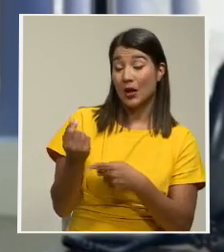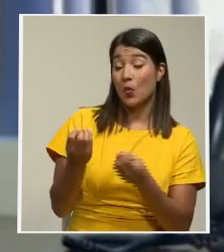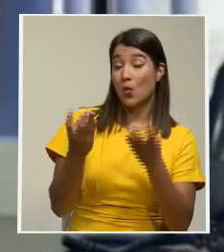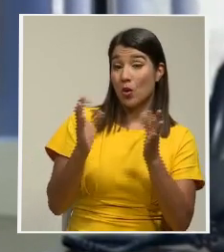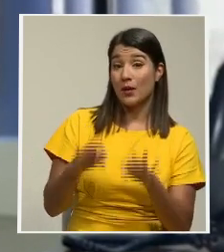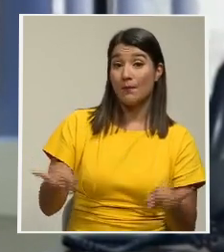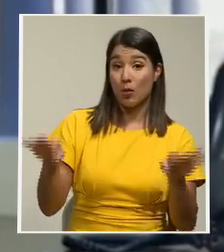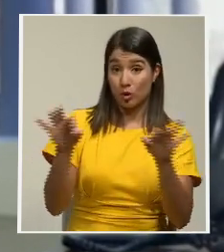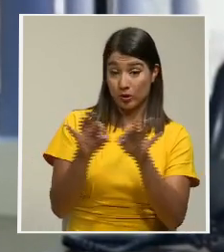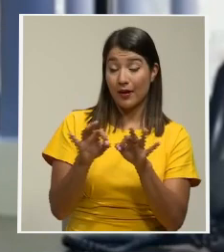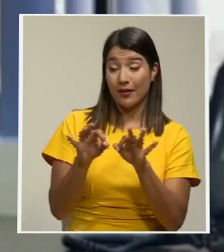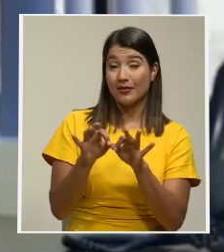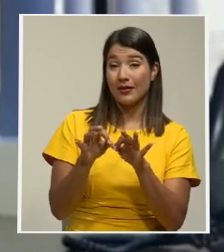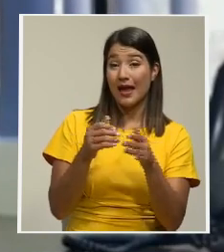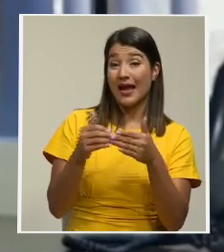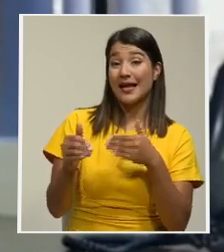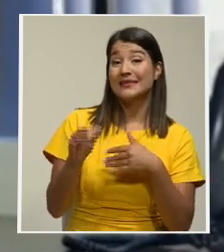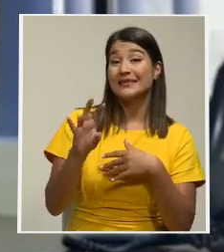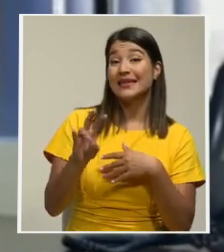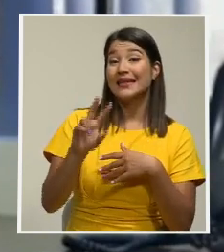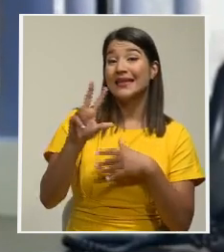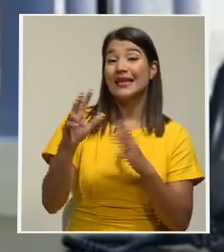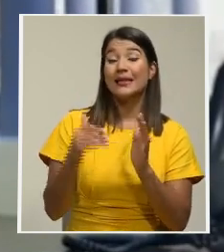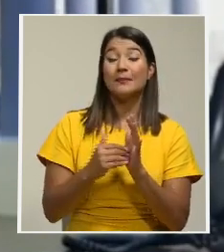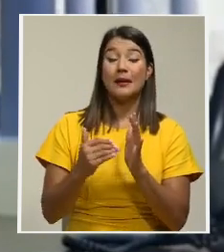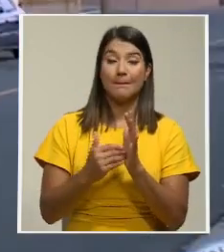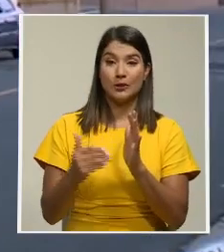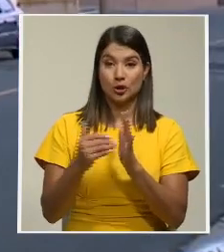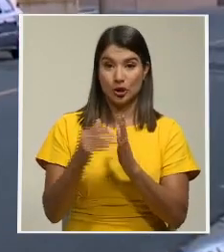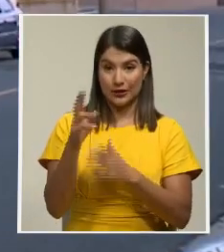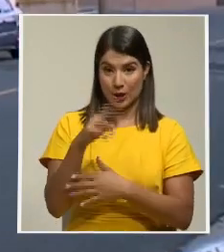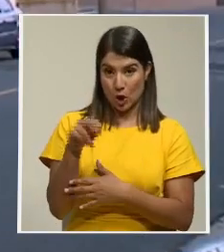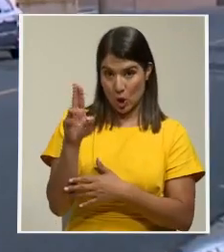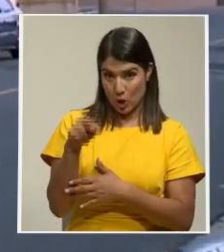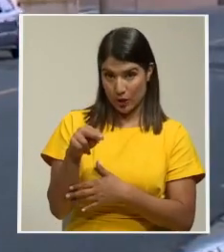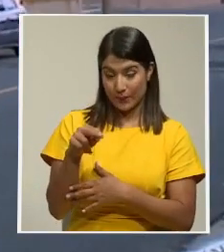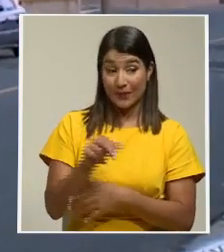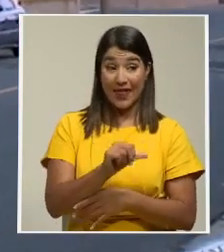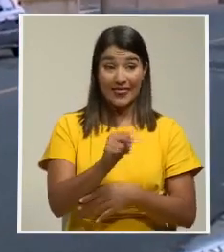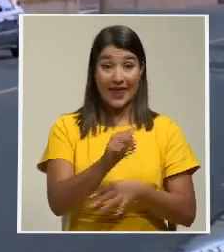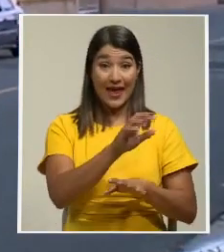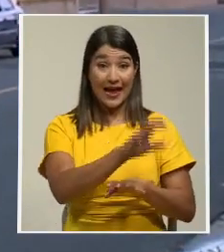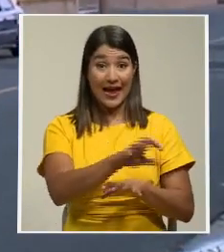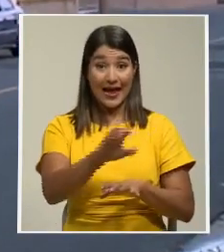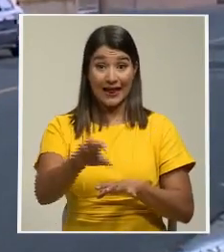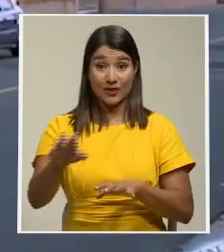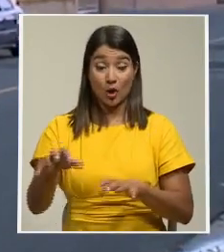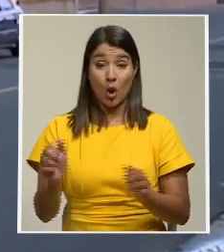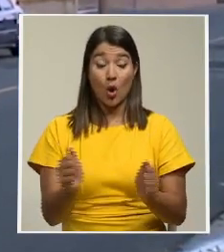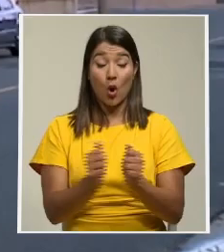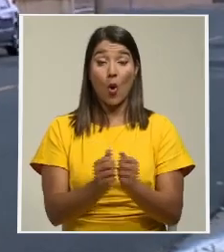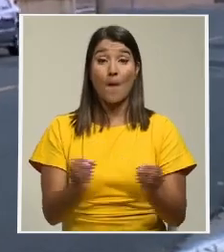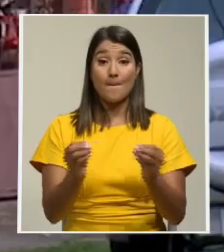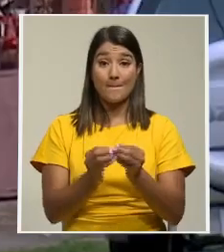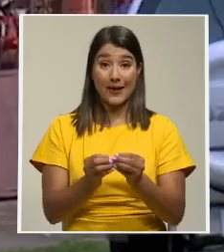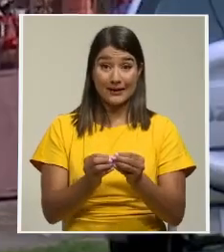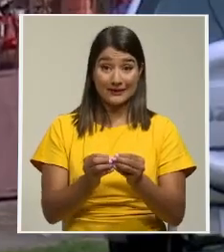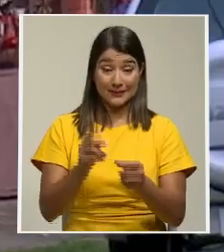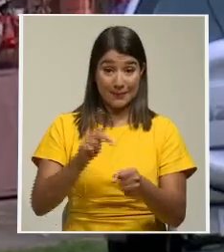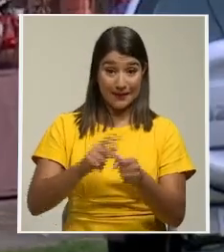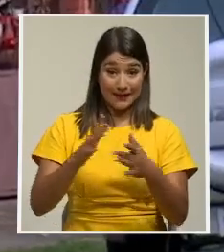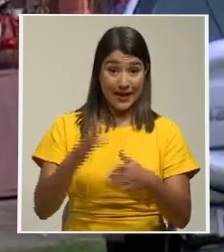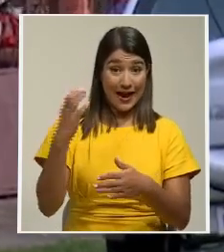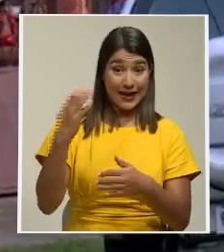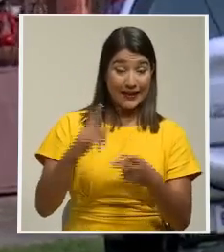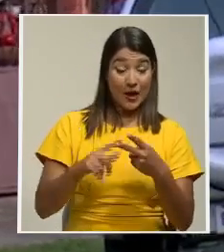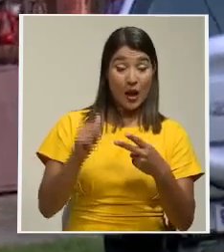importante, prácticamente 73.000 millones de colones. Los 10 cantones con la mayor cantidad de registros son Cartago,